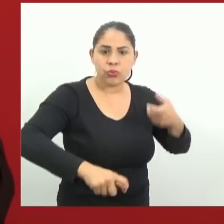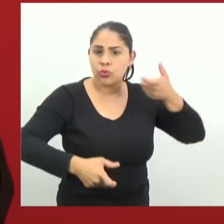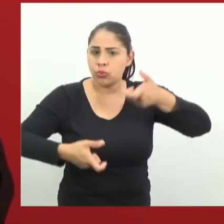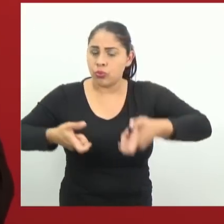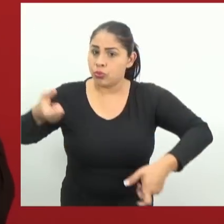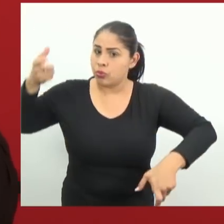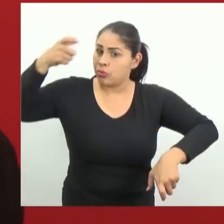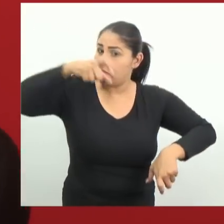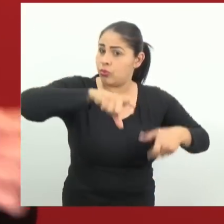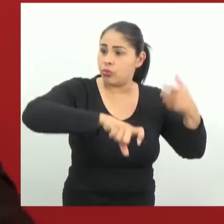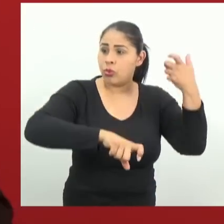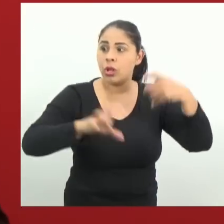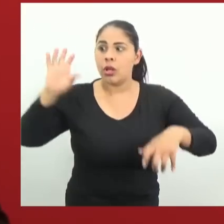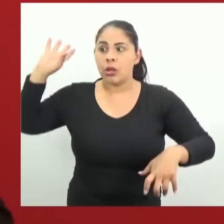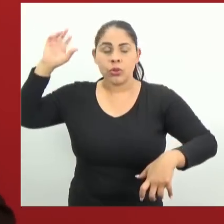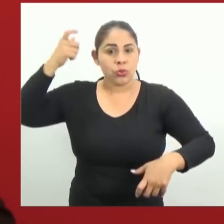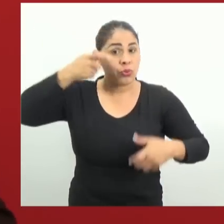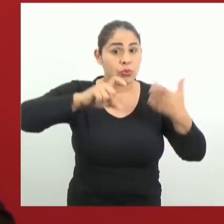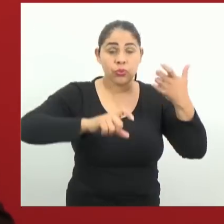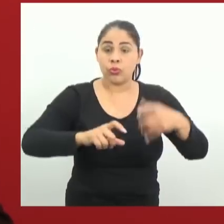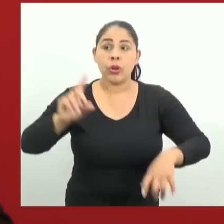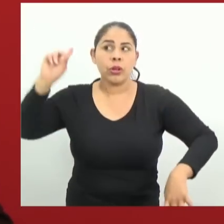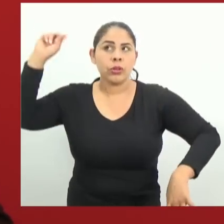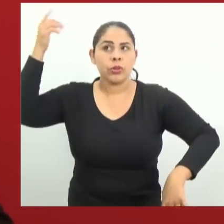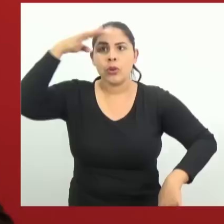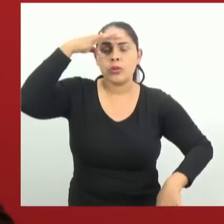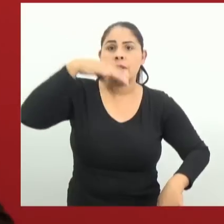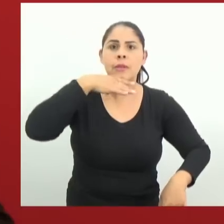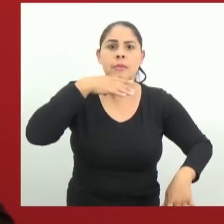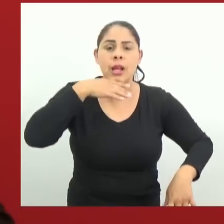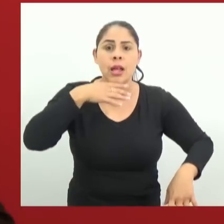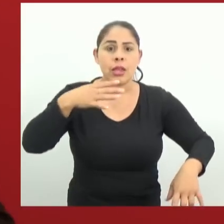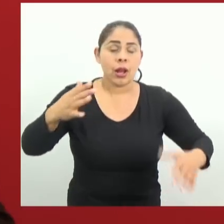cosa. Dios el Padre es omnipresente.